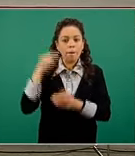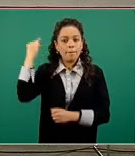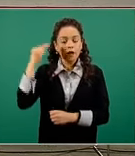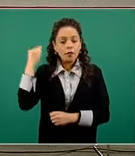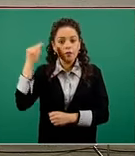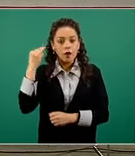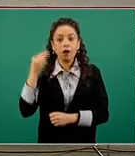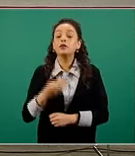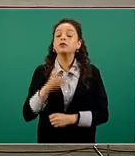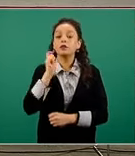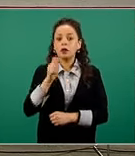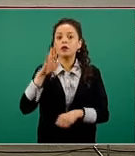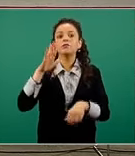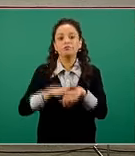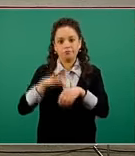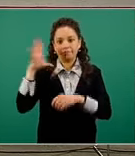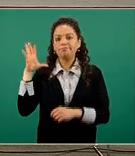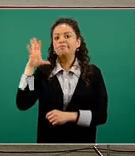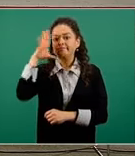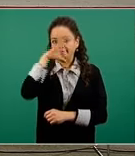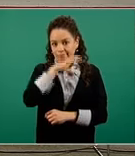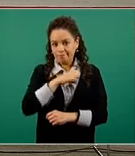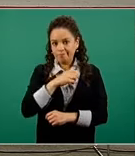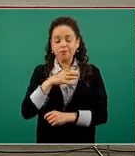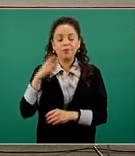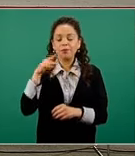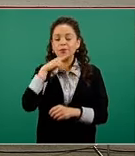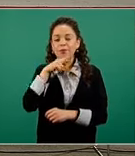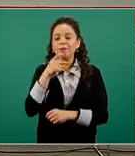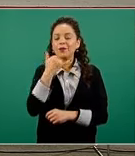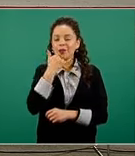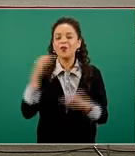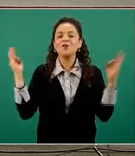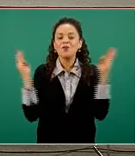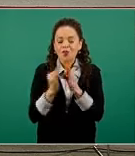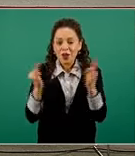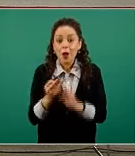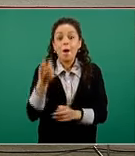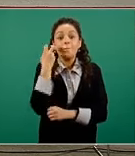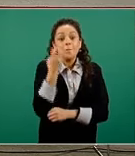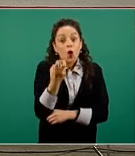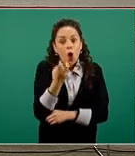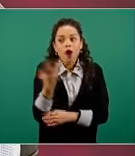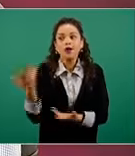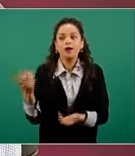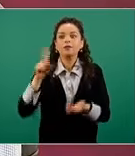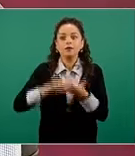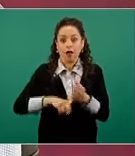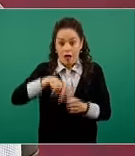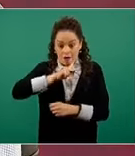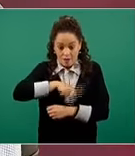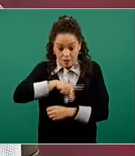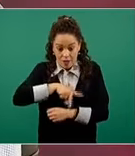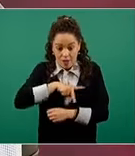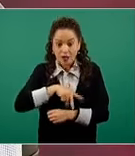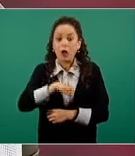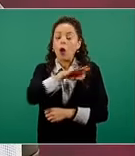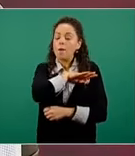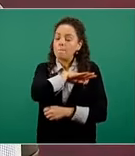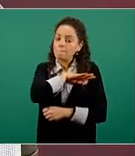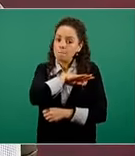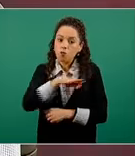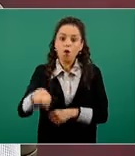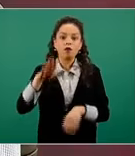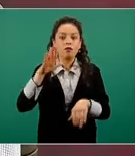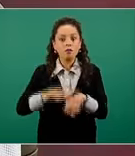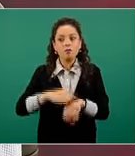temperaturas más bajas y que por lo tanto contribuyen a que los virus puedan en su momento durar más